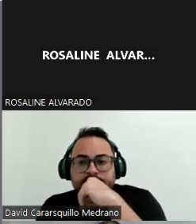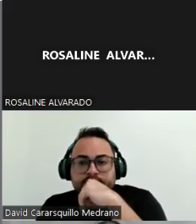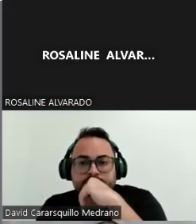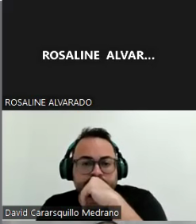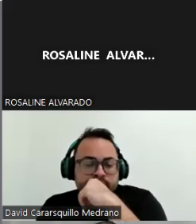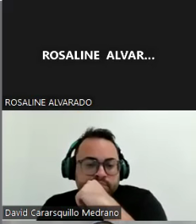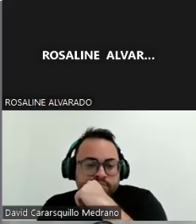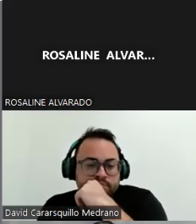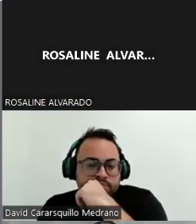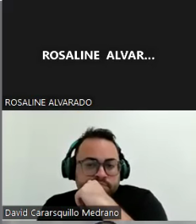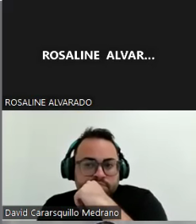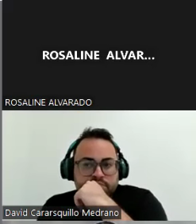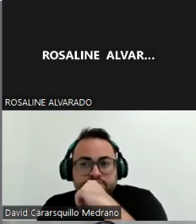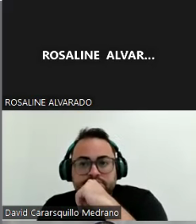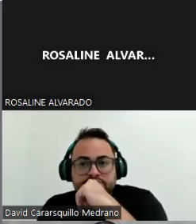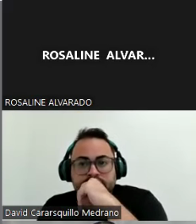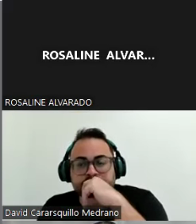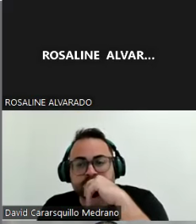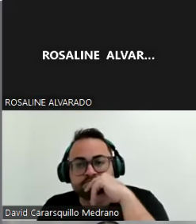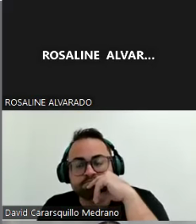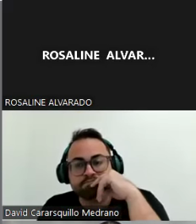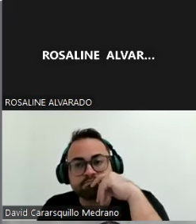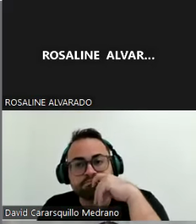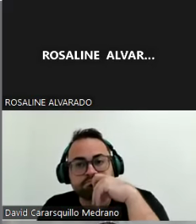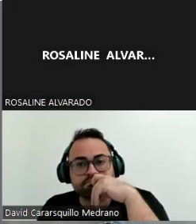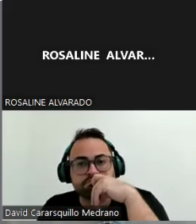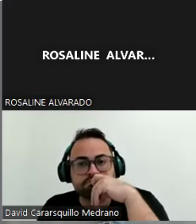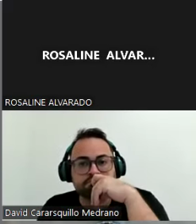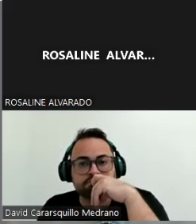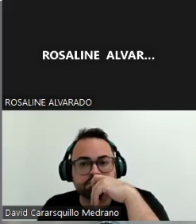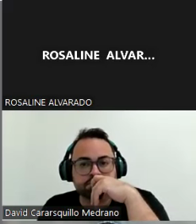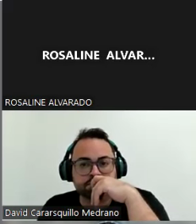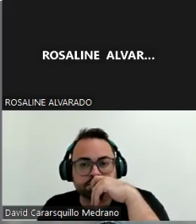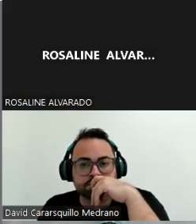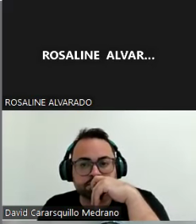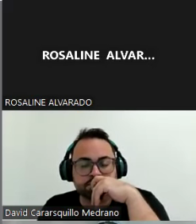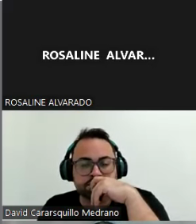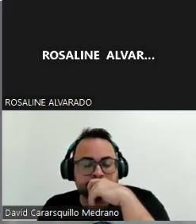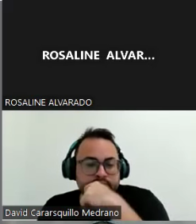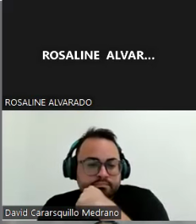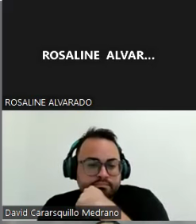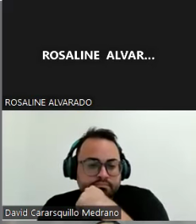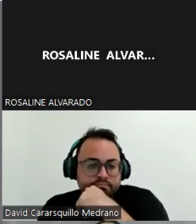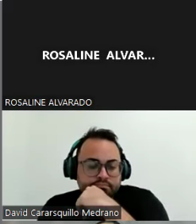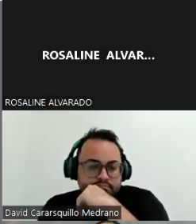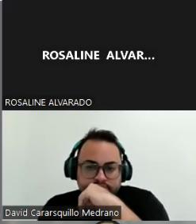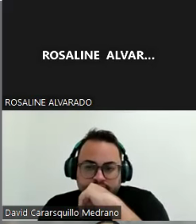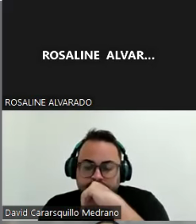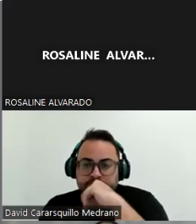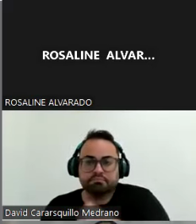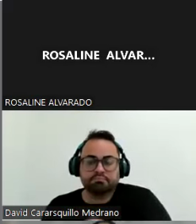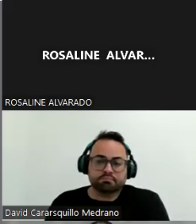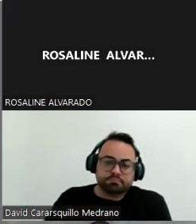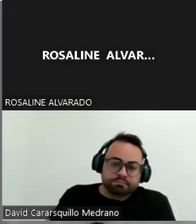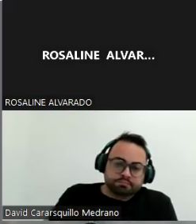Me indican que tenemos a alguien con la mano levantada, a Rosalín Alvarado. Vamos entonces a pasar con la